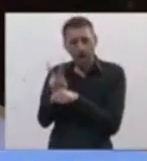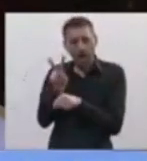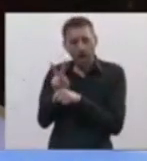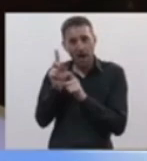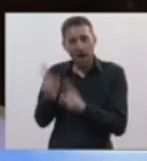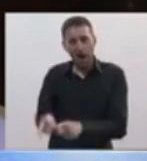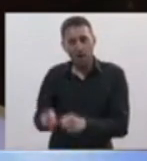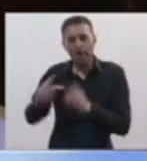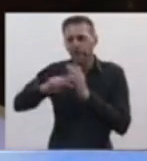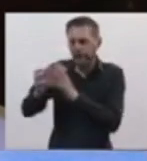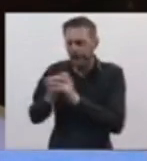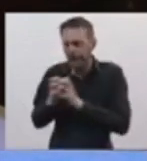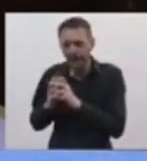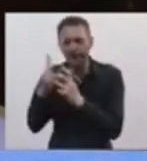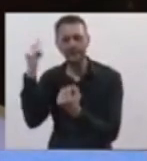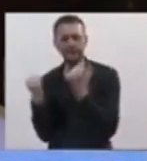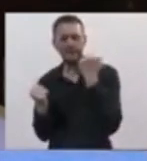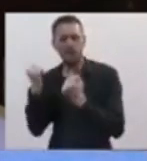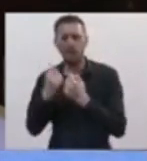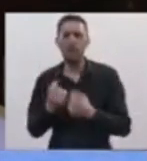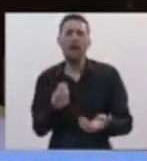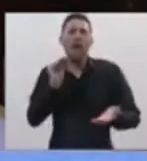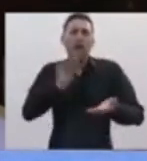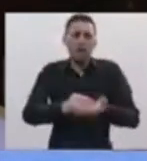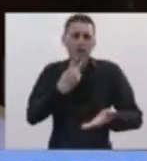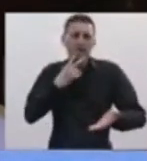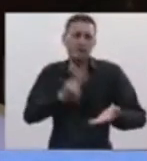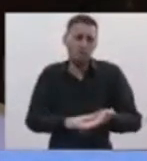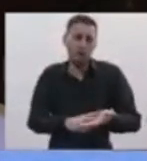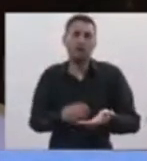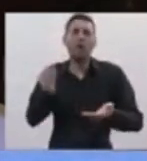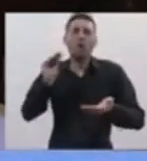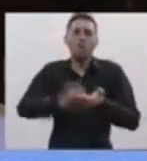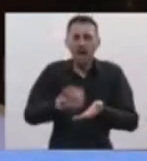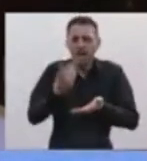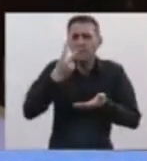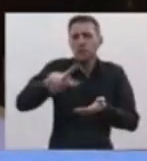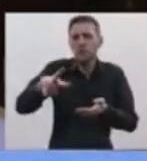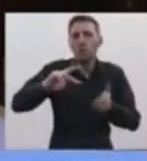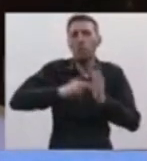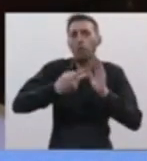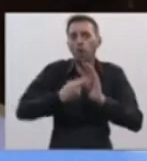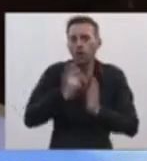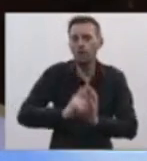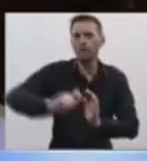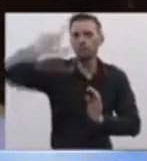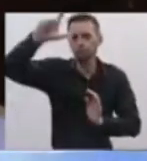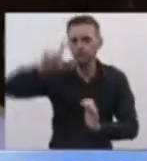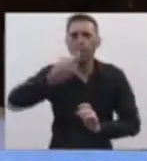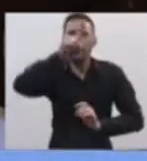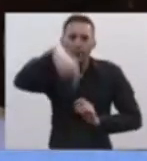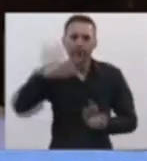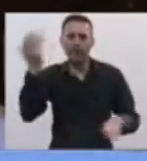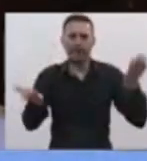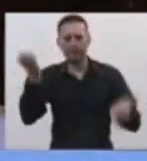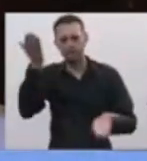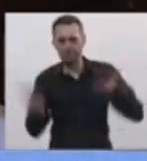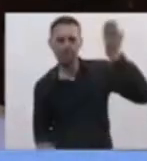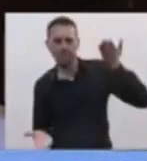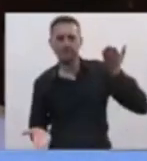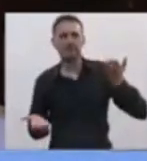tropezar con crisis de balanza de pagos más impuestos más atraso cambiario es difícil que nos genere tarde no crisis balanza de pagos